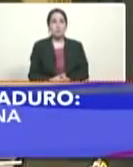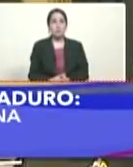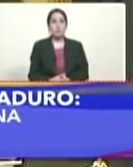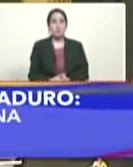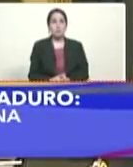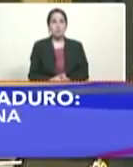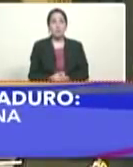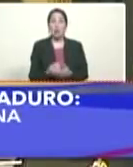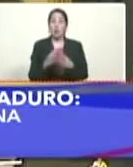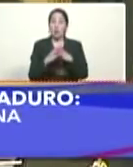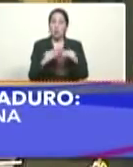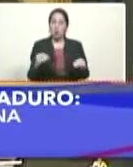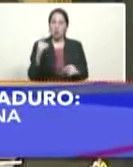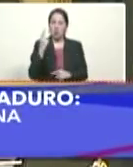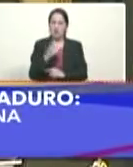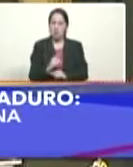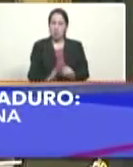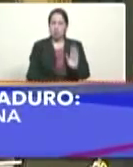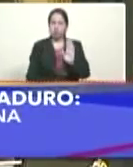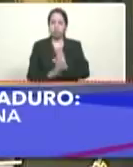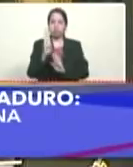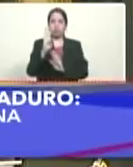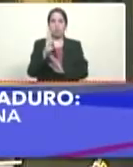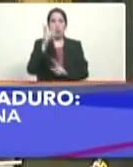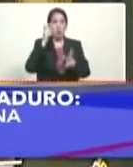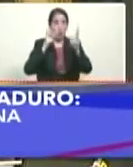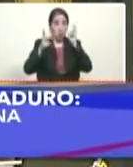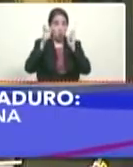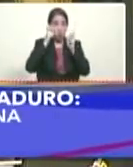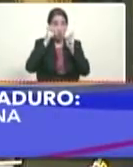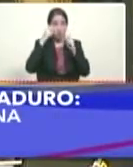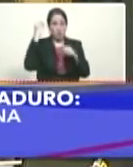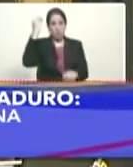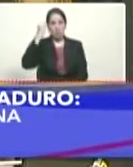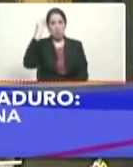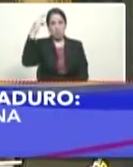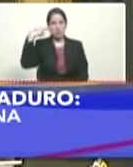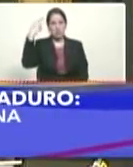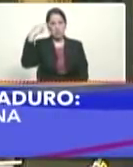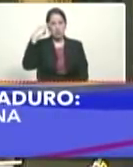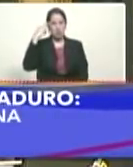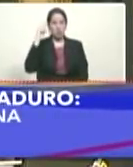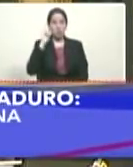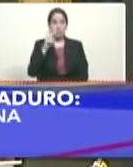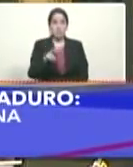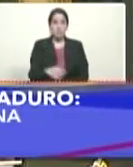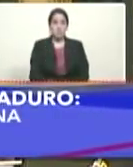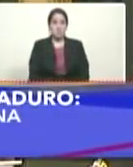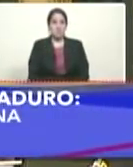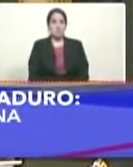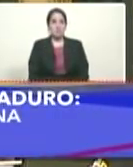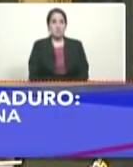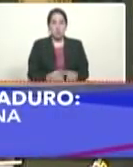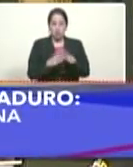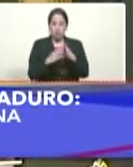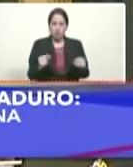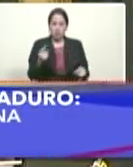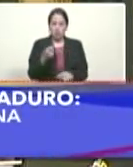todos tenemos que crecer los compatriotas escuchen esta reflexión todos tenemos que crecer los